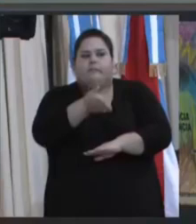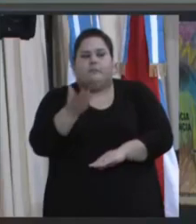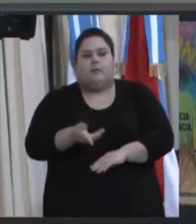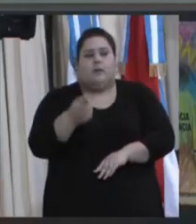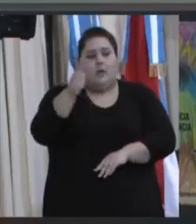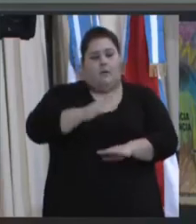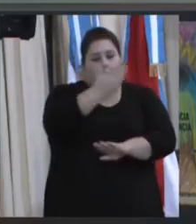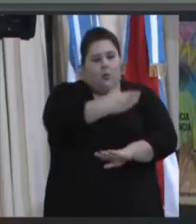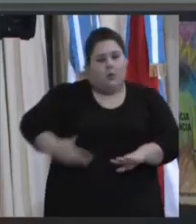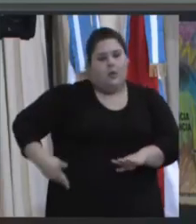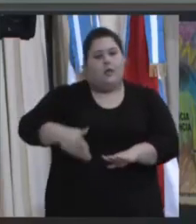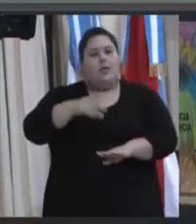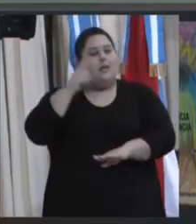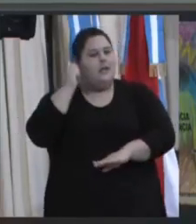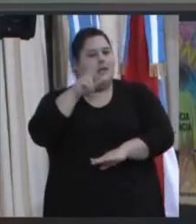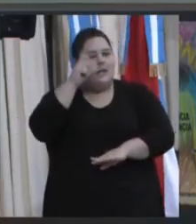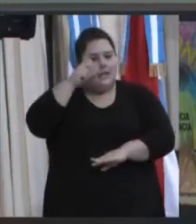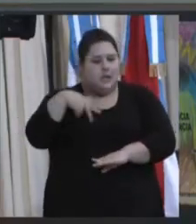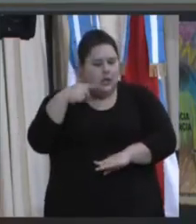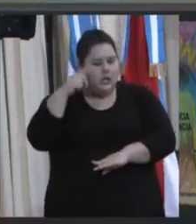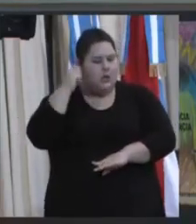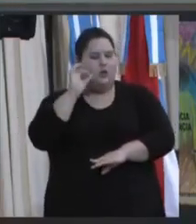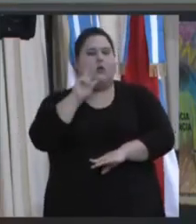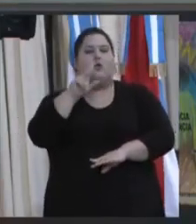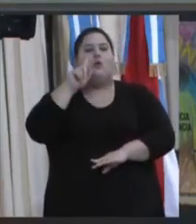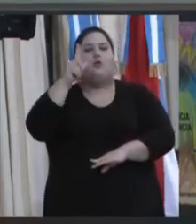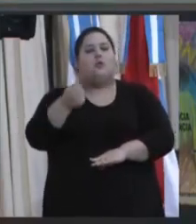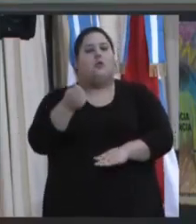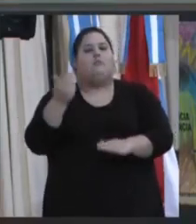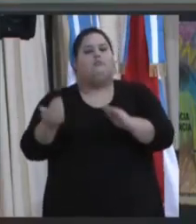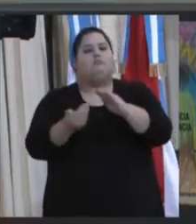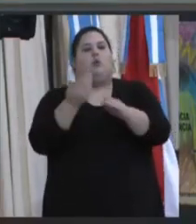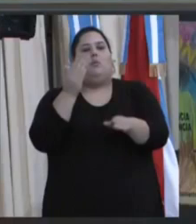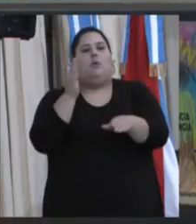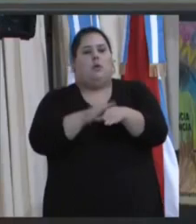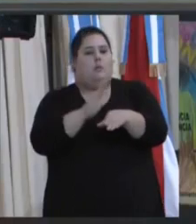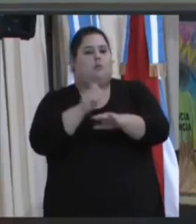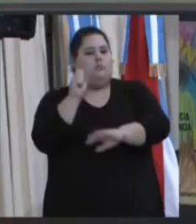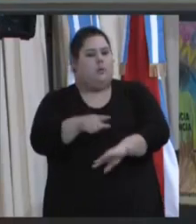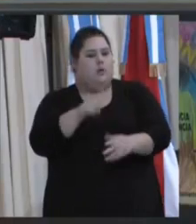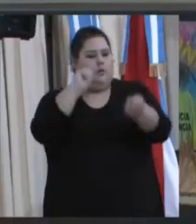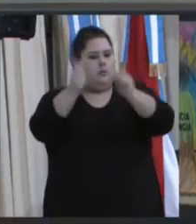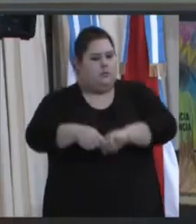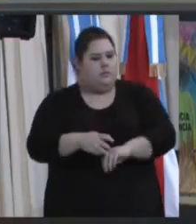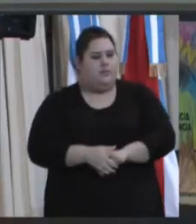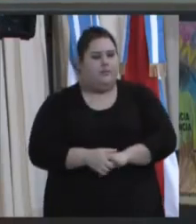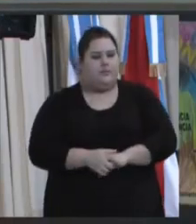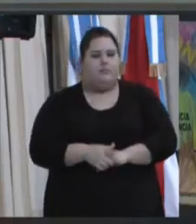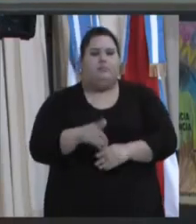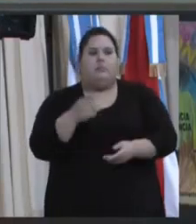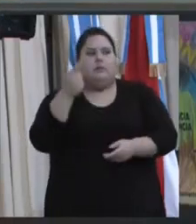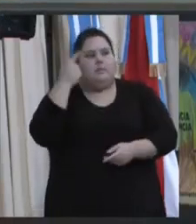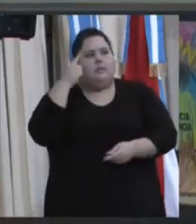Gregorio Bermann, que va a ser un líder importante de todo este proceso de radicalizar la reforma, de decir que la reforma no es solo